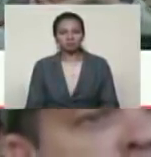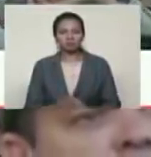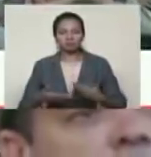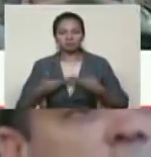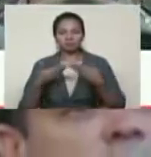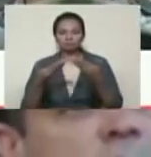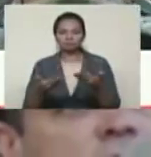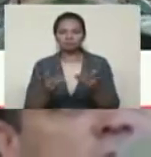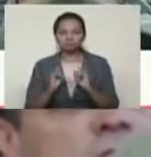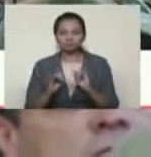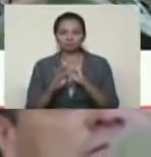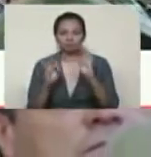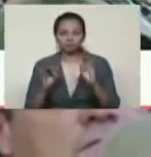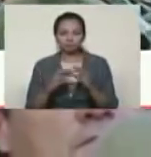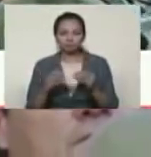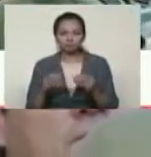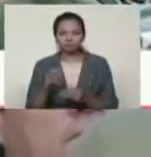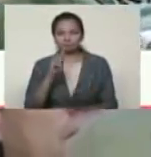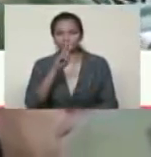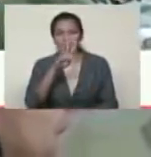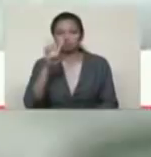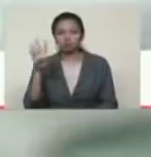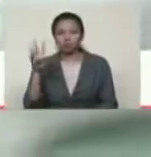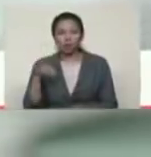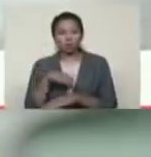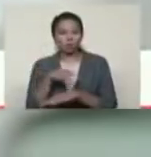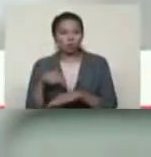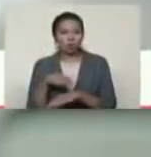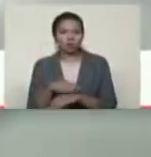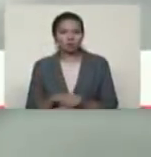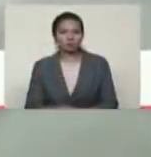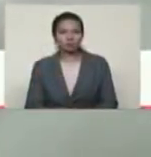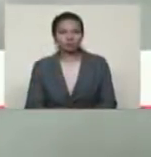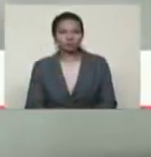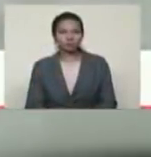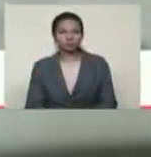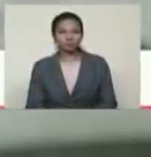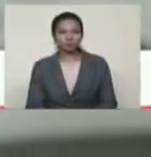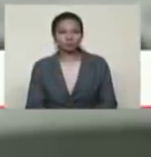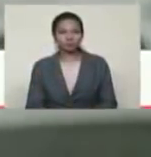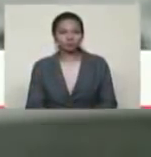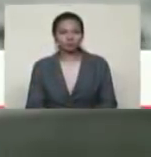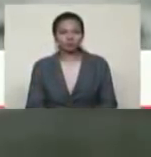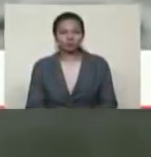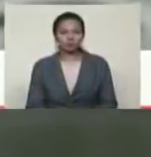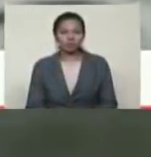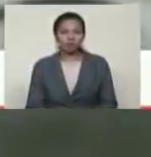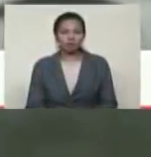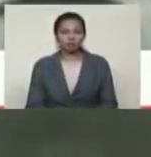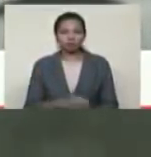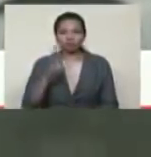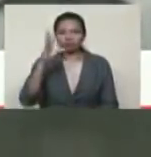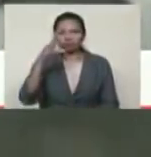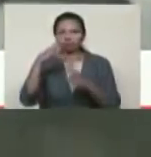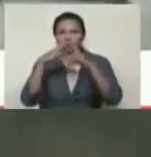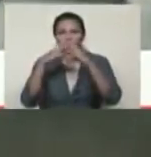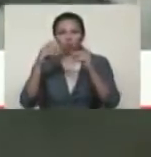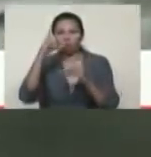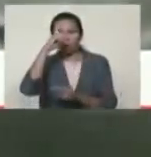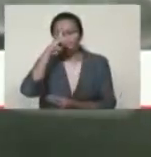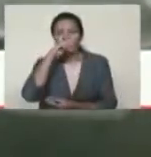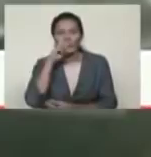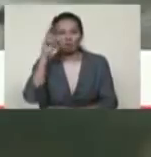dispuestas las 24 horas del día, de los 365 días de cada año,